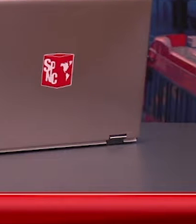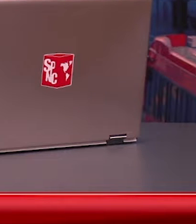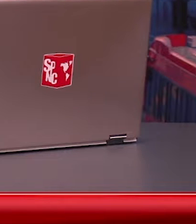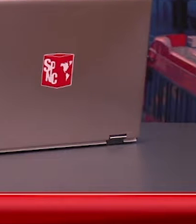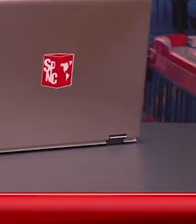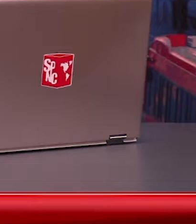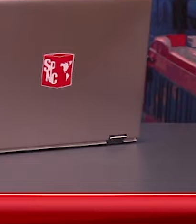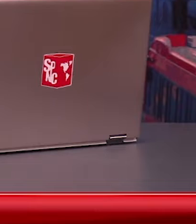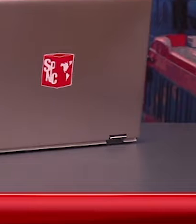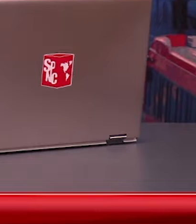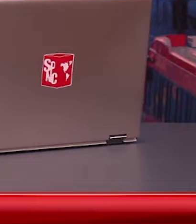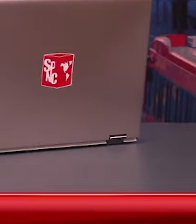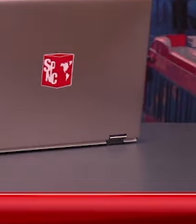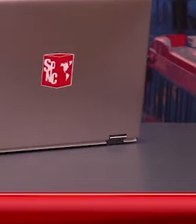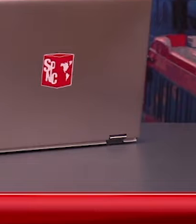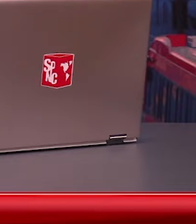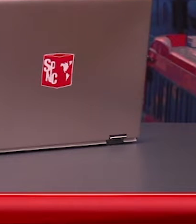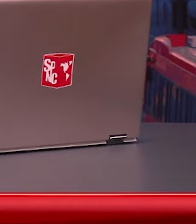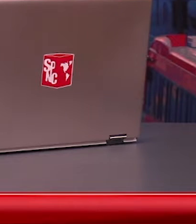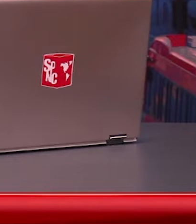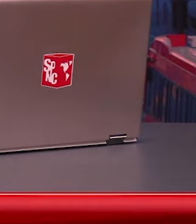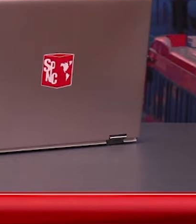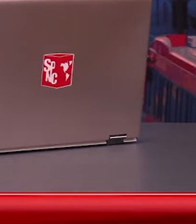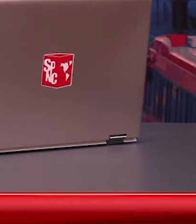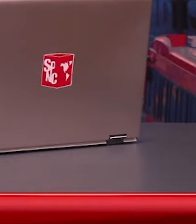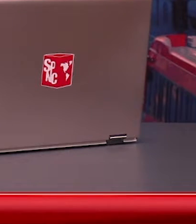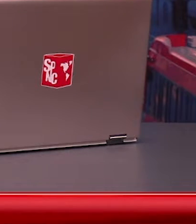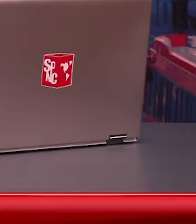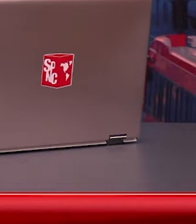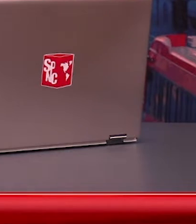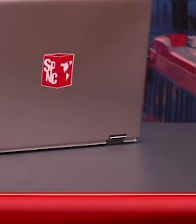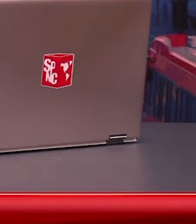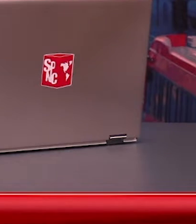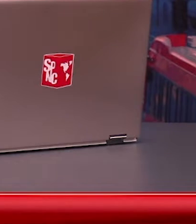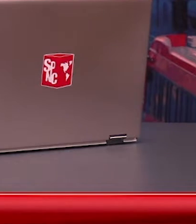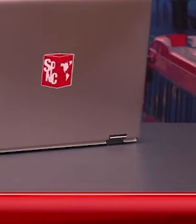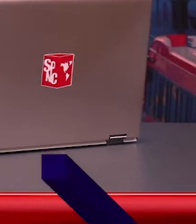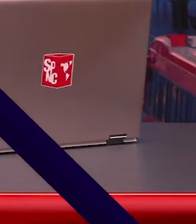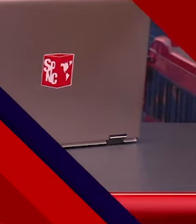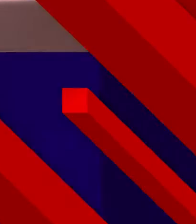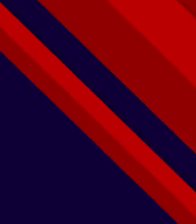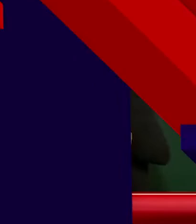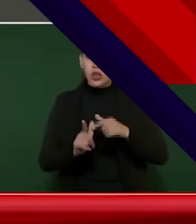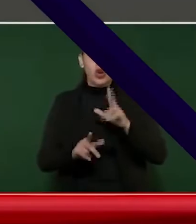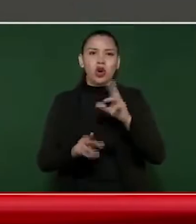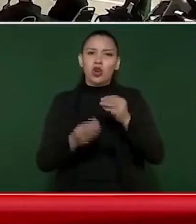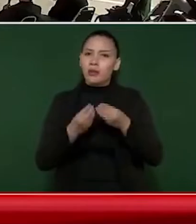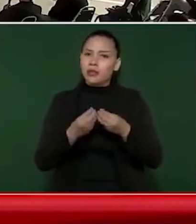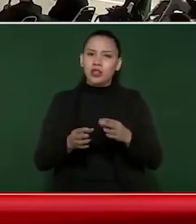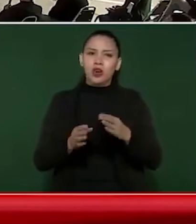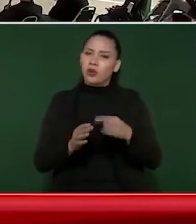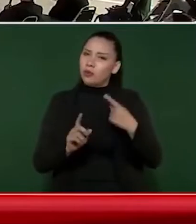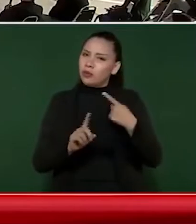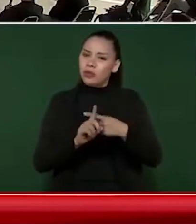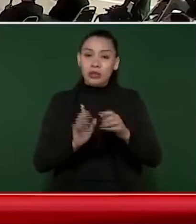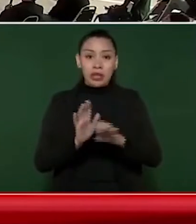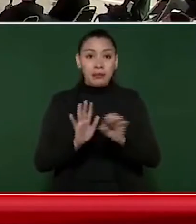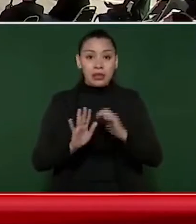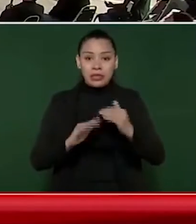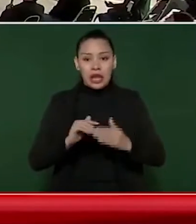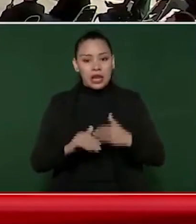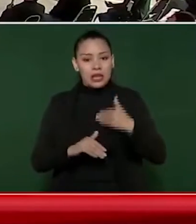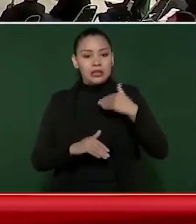mismas autoridades locales. Esto fue lo que dijo el presidente de México esta mañana desde Tamaulipas. De que si ya se dio ese